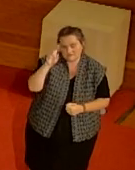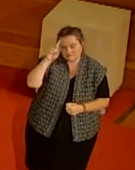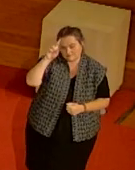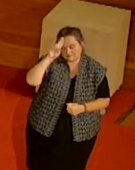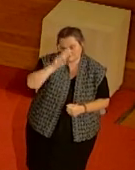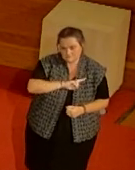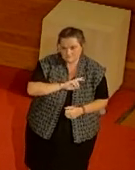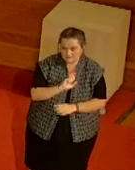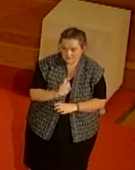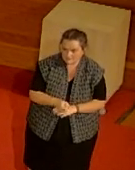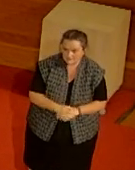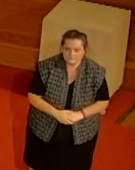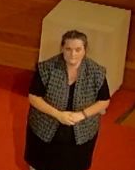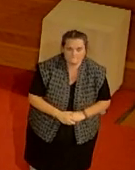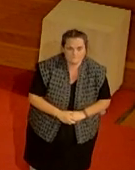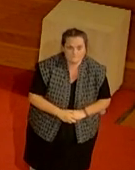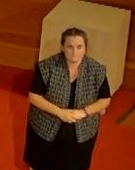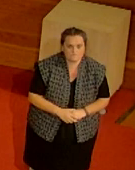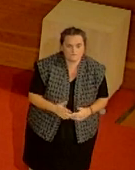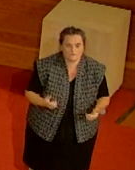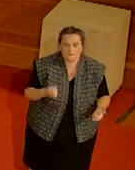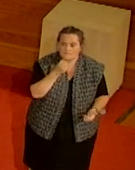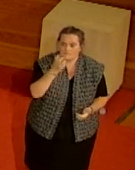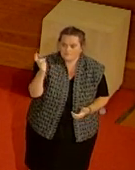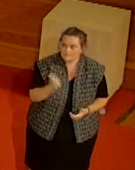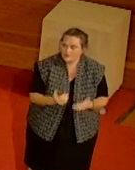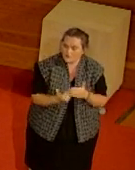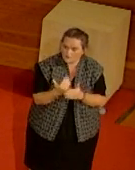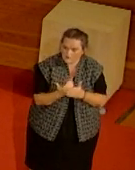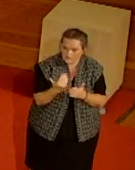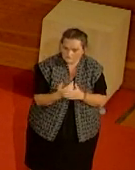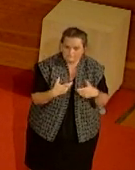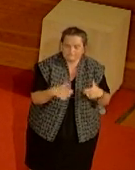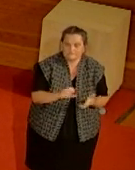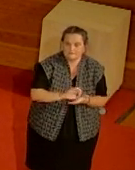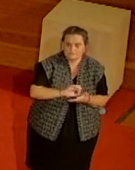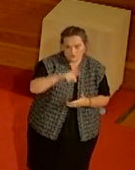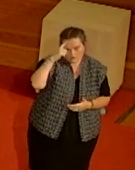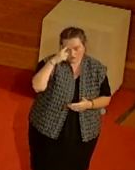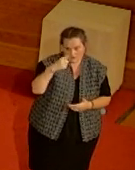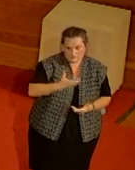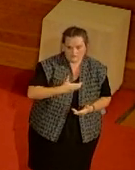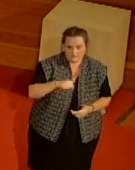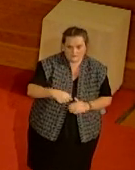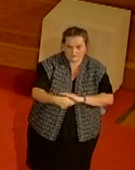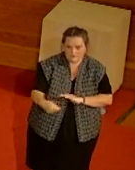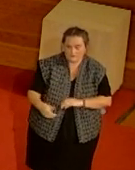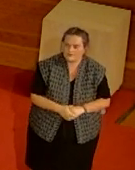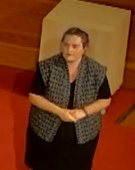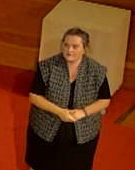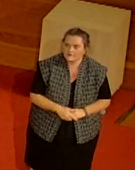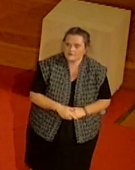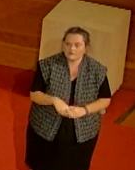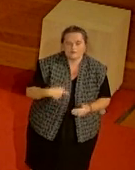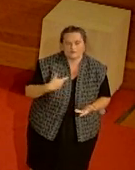dentro de las jornadas sobre periodismo organizadas por el servicio de cultura del ayuntamiento de Victoria gasteiz tenemos programada para esta tarde la